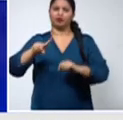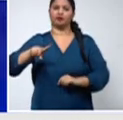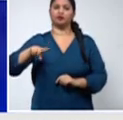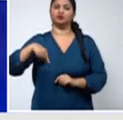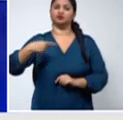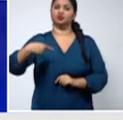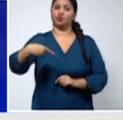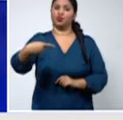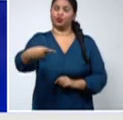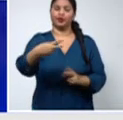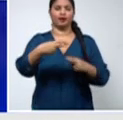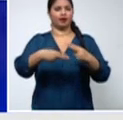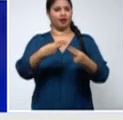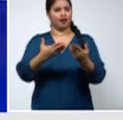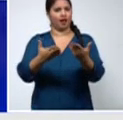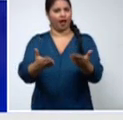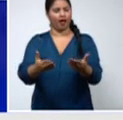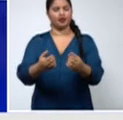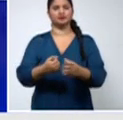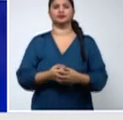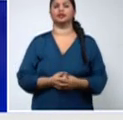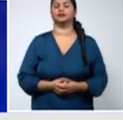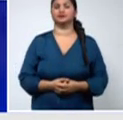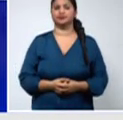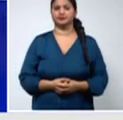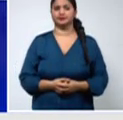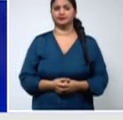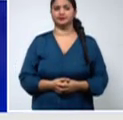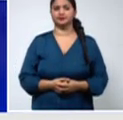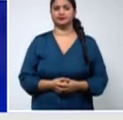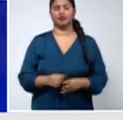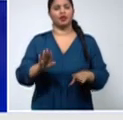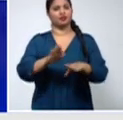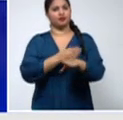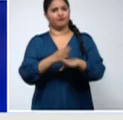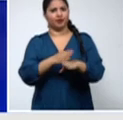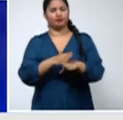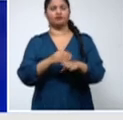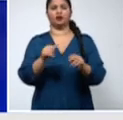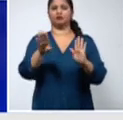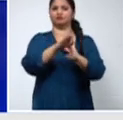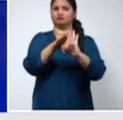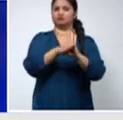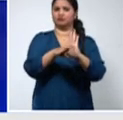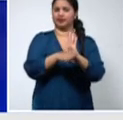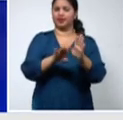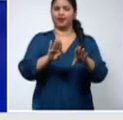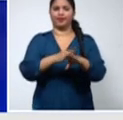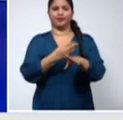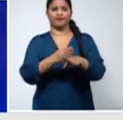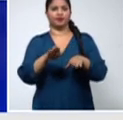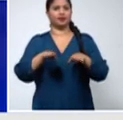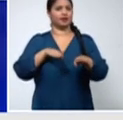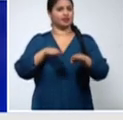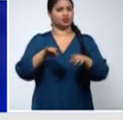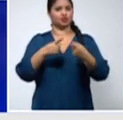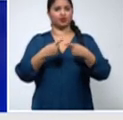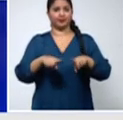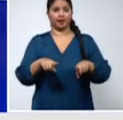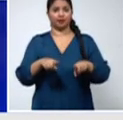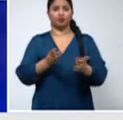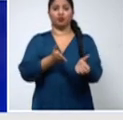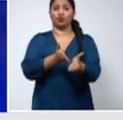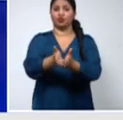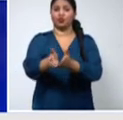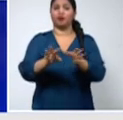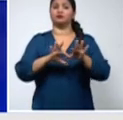están incidiendo en este comportamiento, pero realmente es una cifra elevada